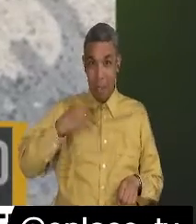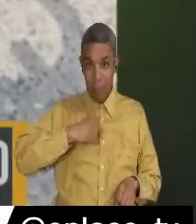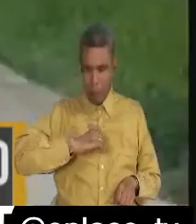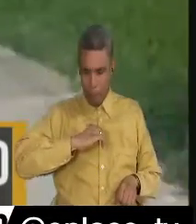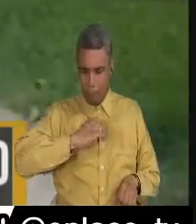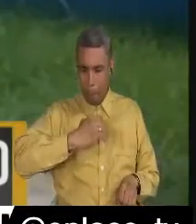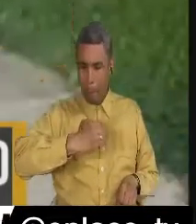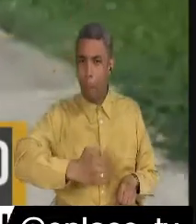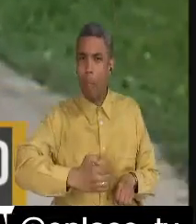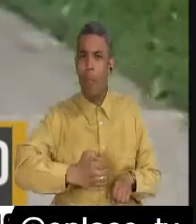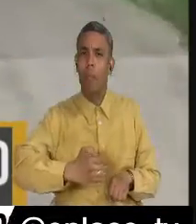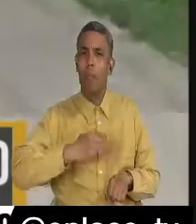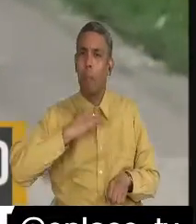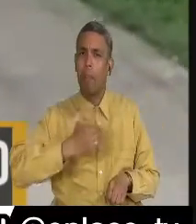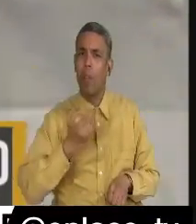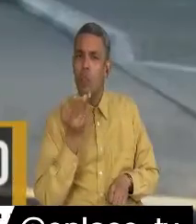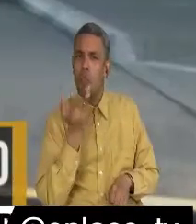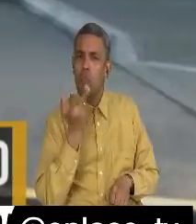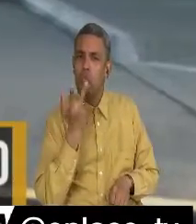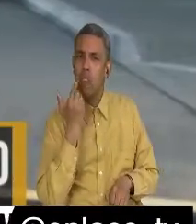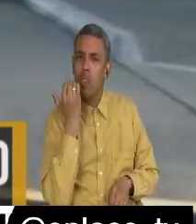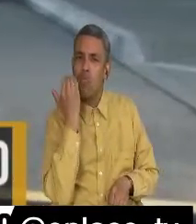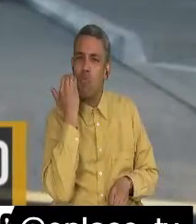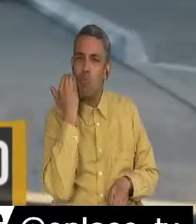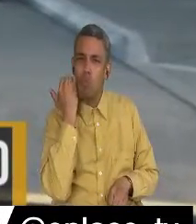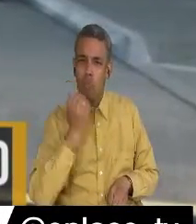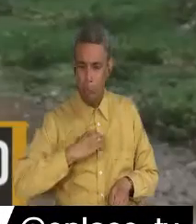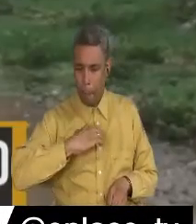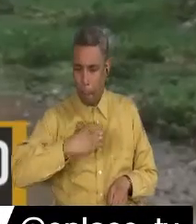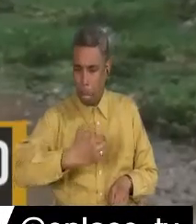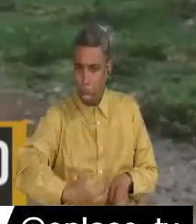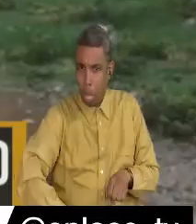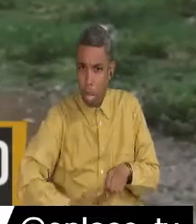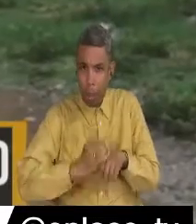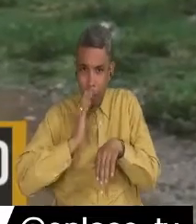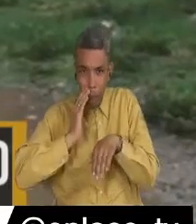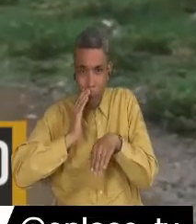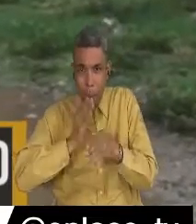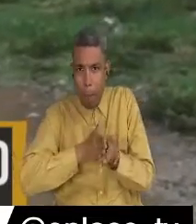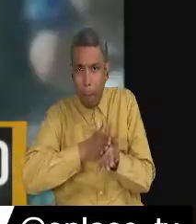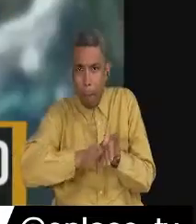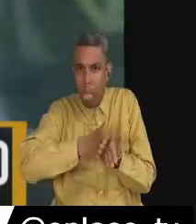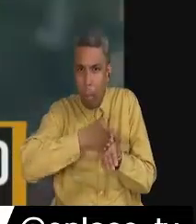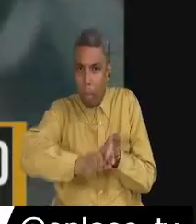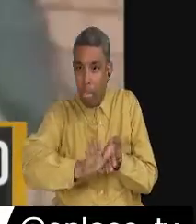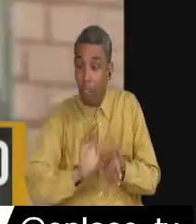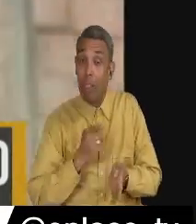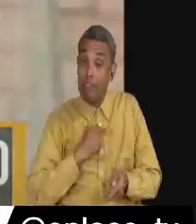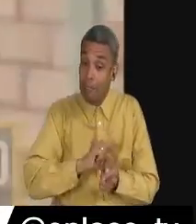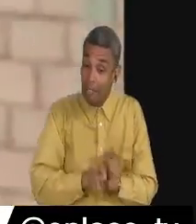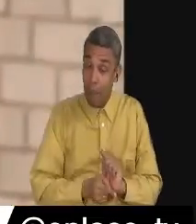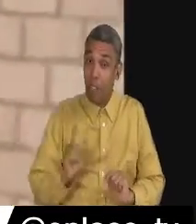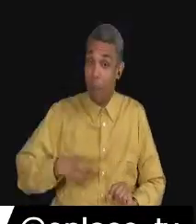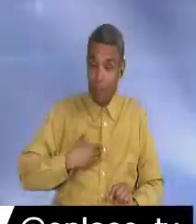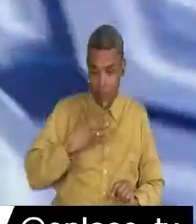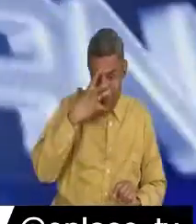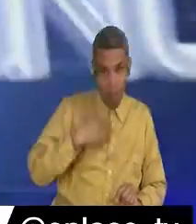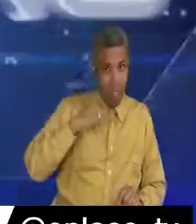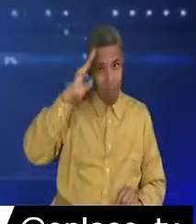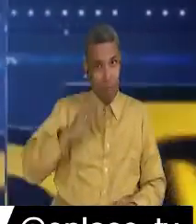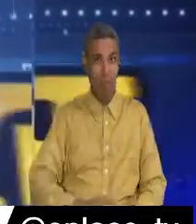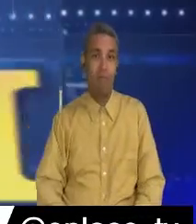Siga enviando sus denuncias a Enlace Televisión para ser presentadas aquí en Enlace Noticias, en su sección El Reportero Ciudadano.